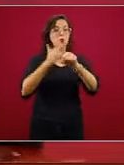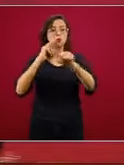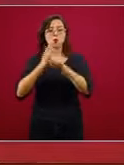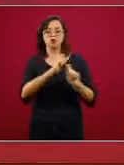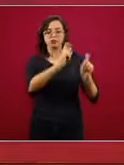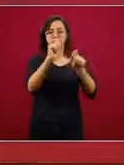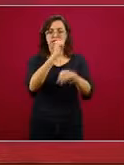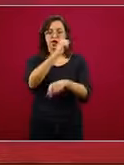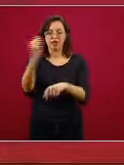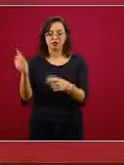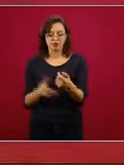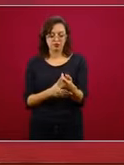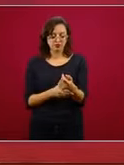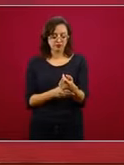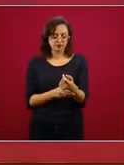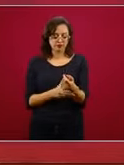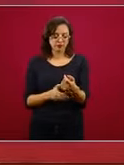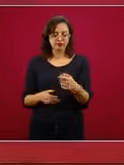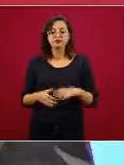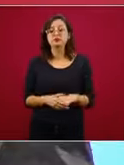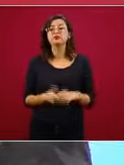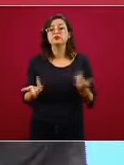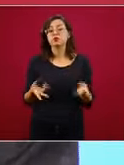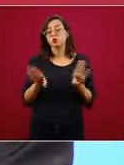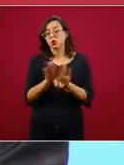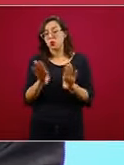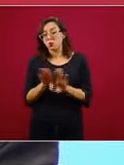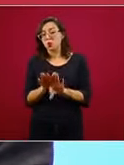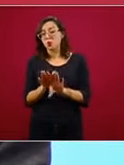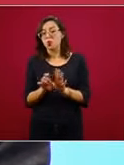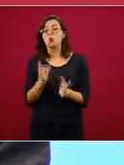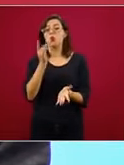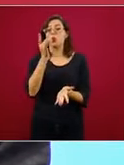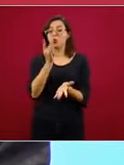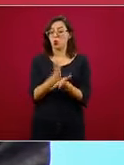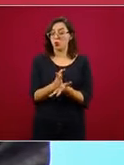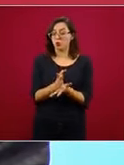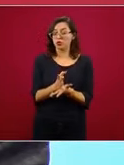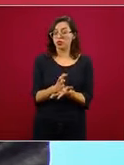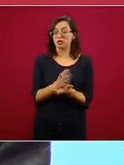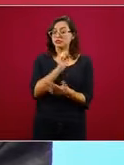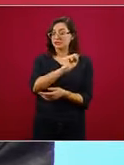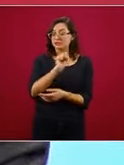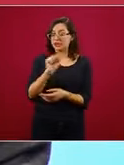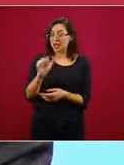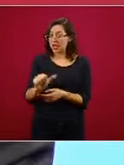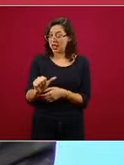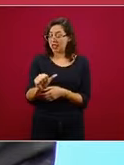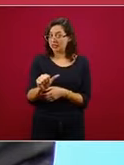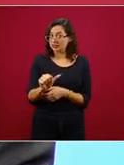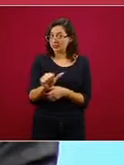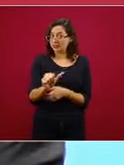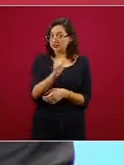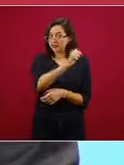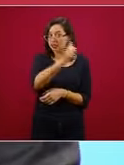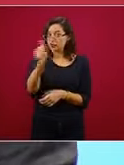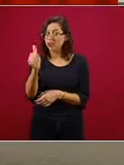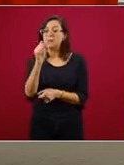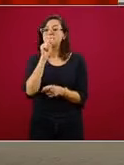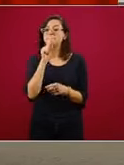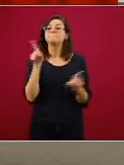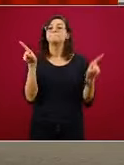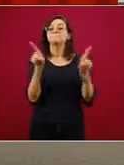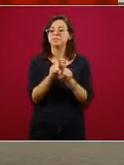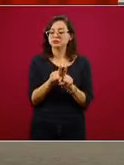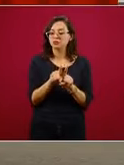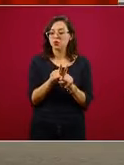planteamiento, como dijo el doctor López-Ridaura, incluye no solamente los recursos de las secretarías de salud, sino la capacidad de